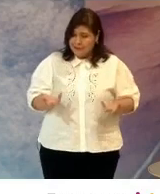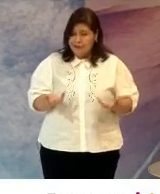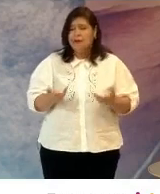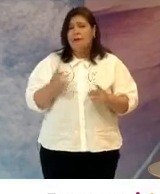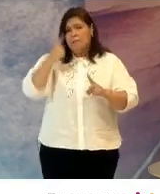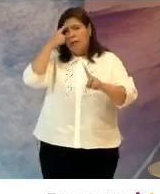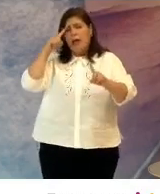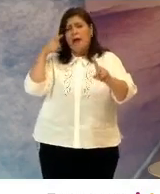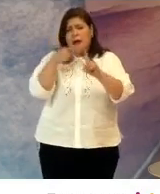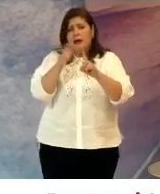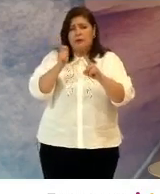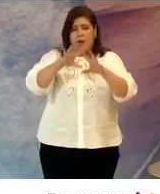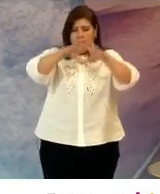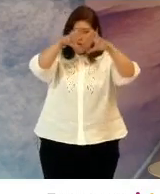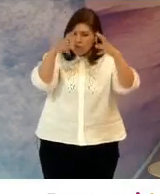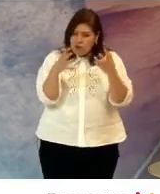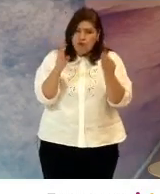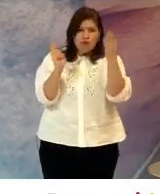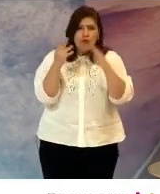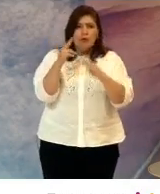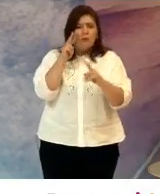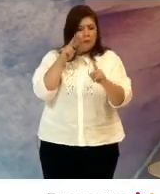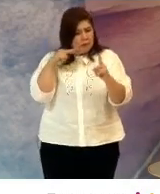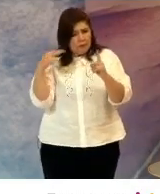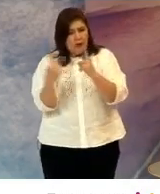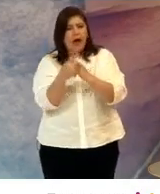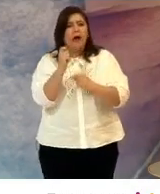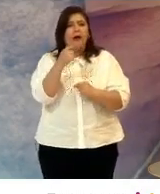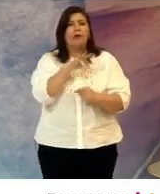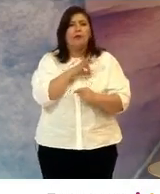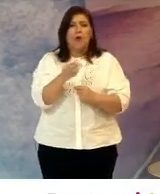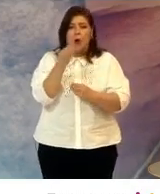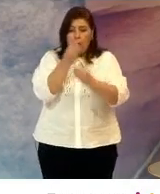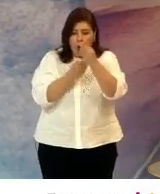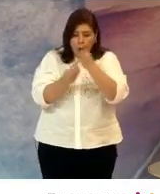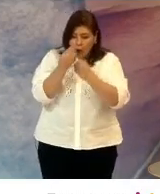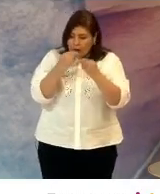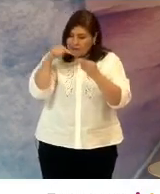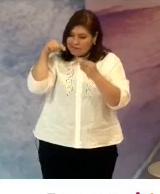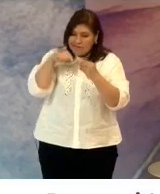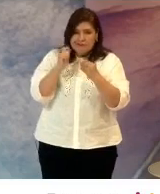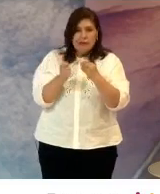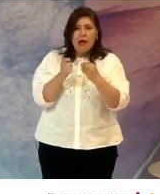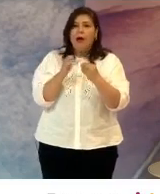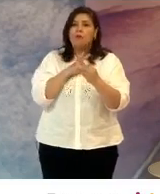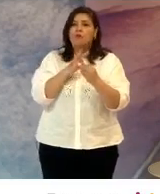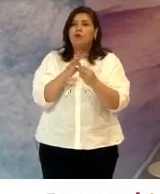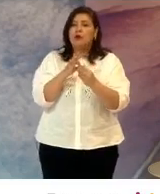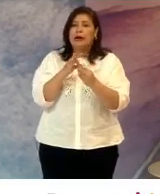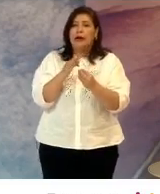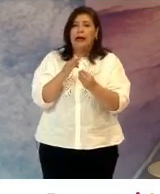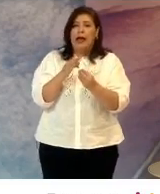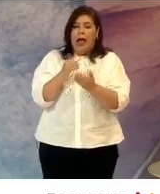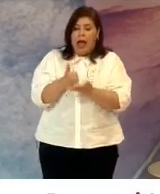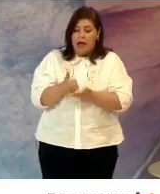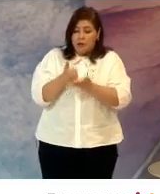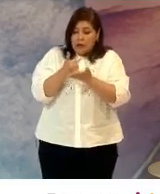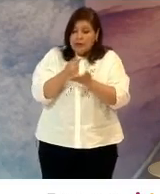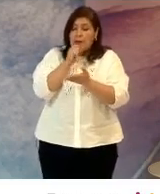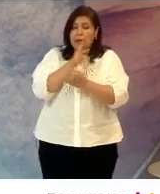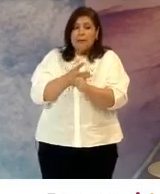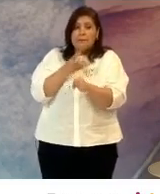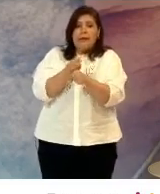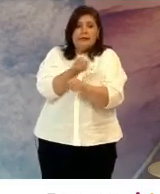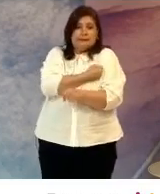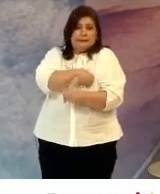hacia ver el planeta, los alimentos como una manera de ayudar y sanar al planeta.